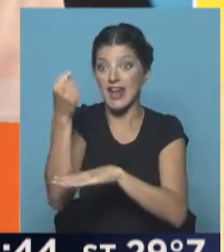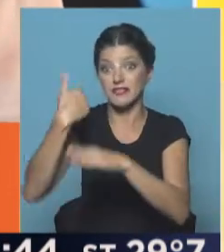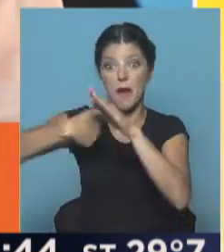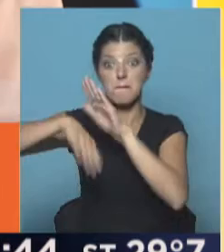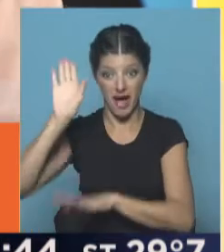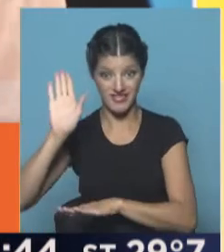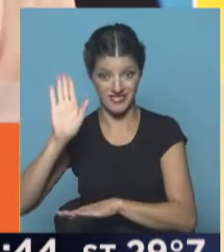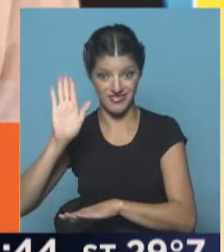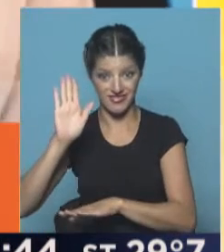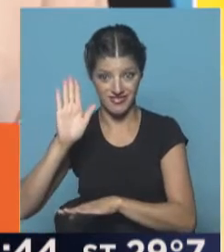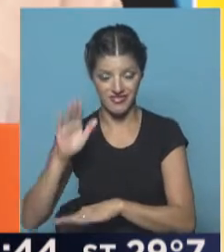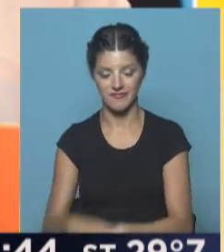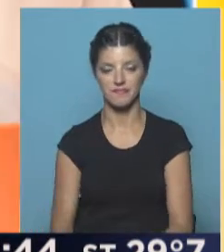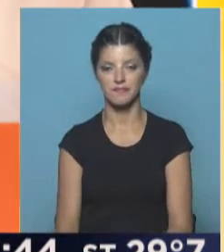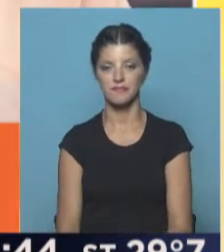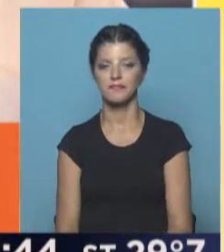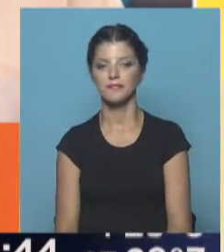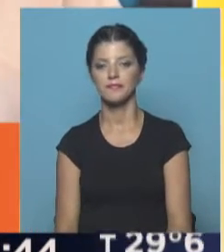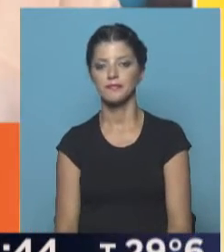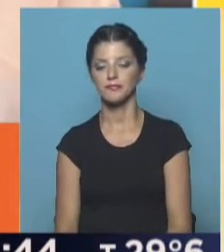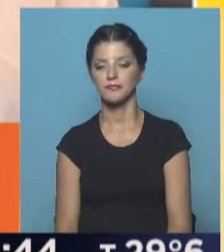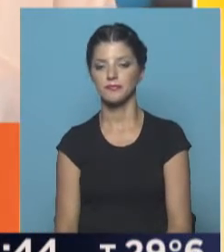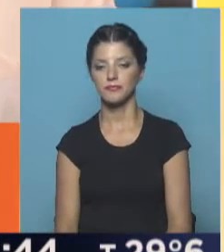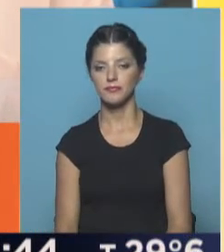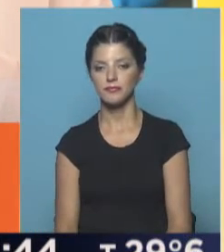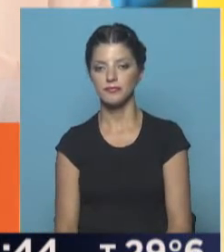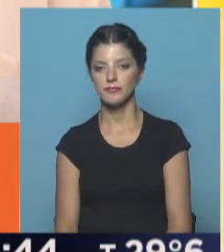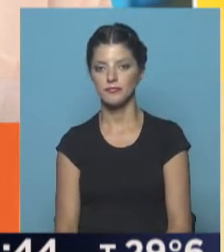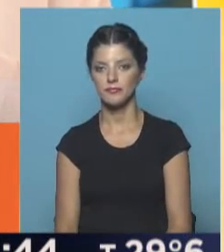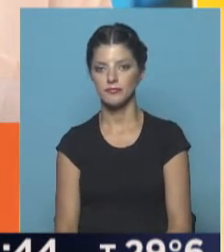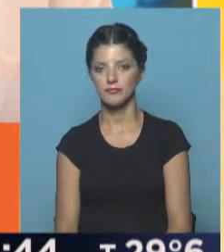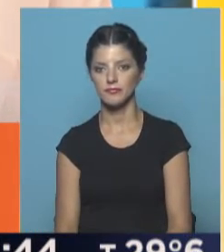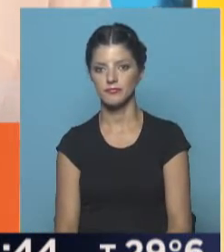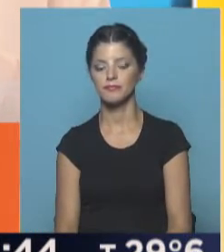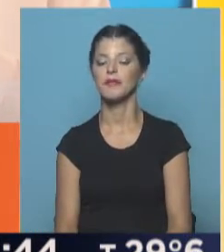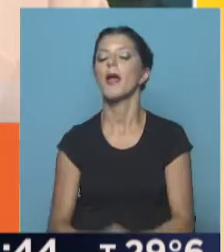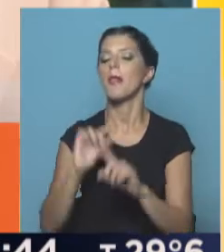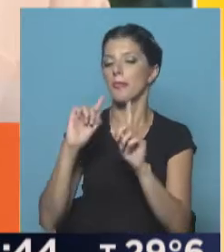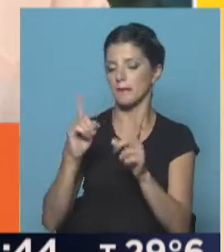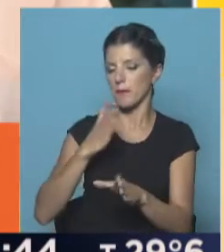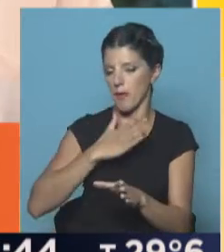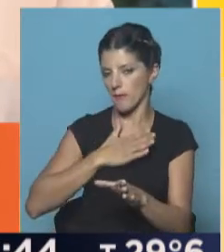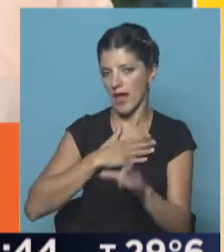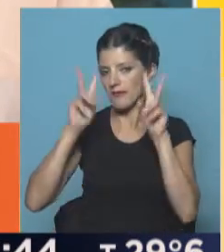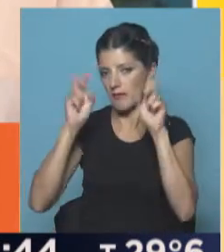más. Yo creo que inclusive a nivel... En distintos planos a nivel profesional